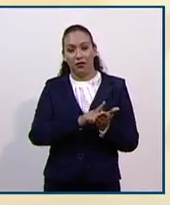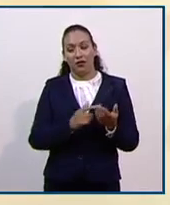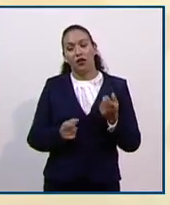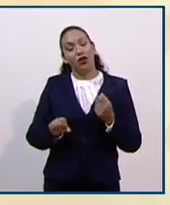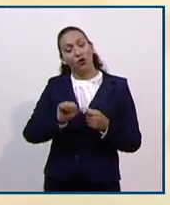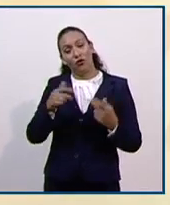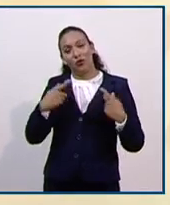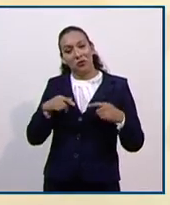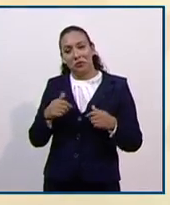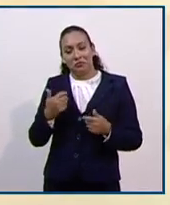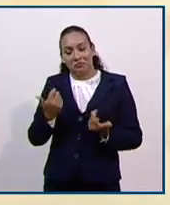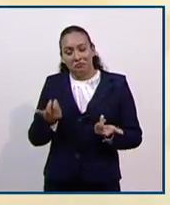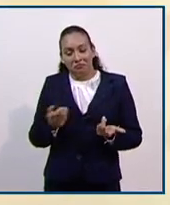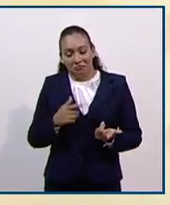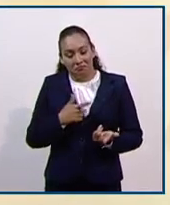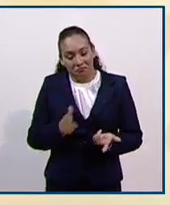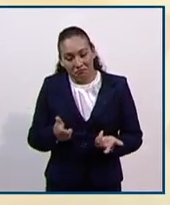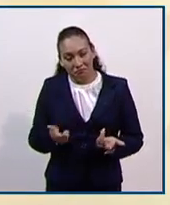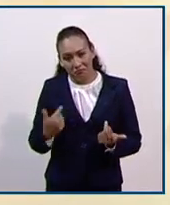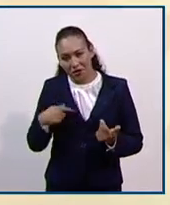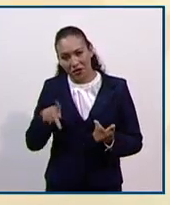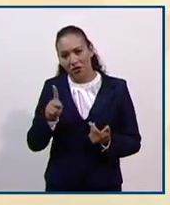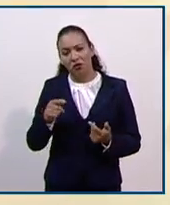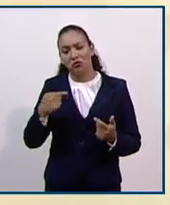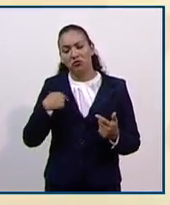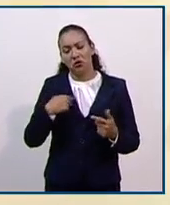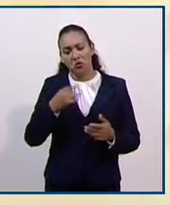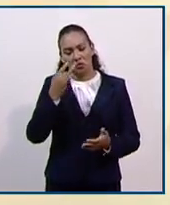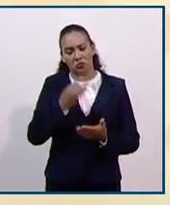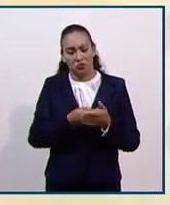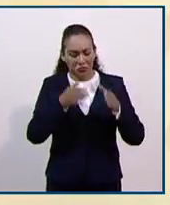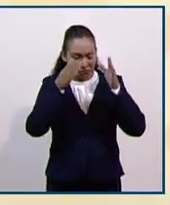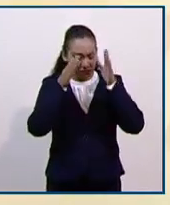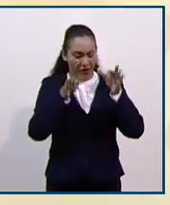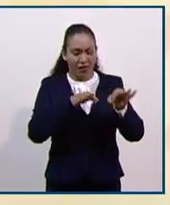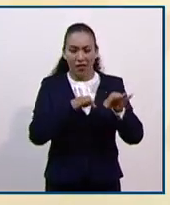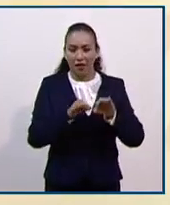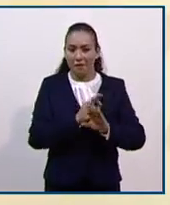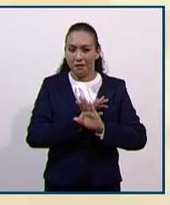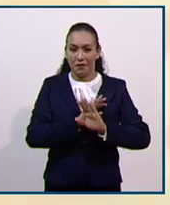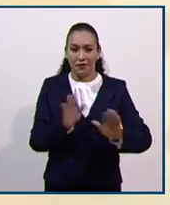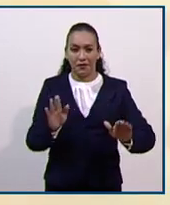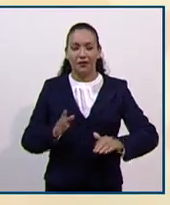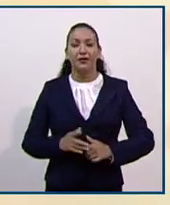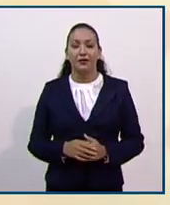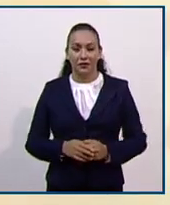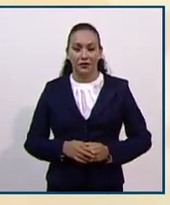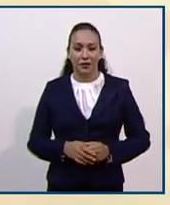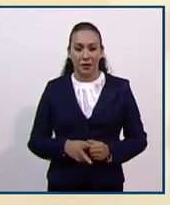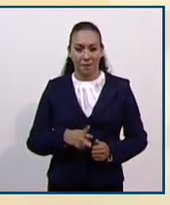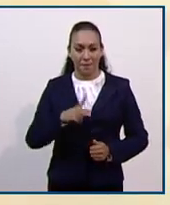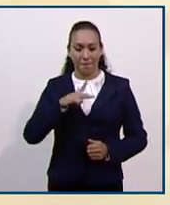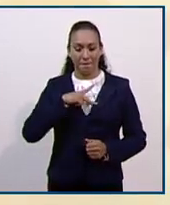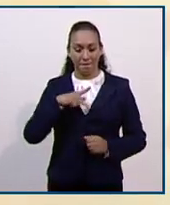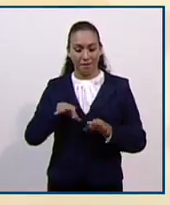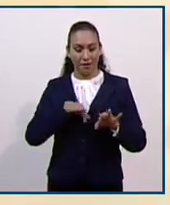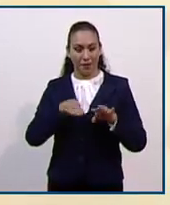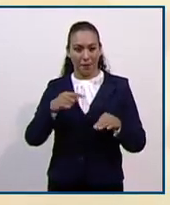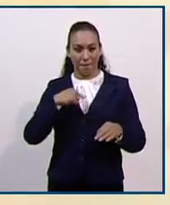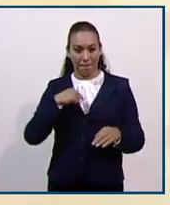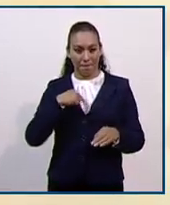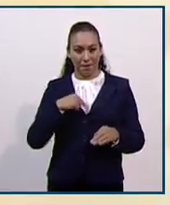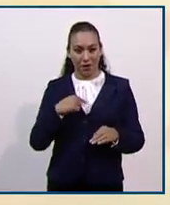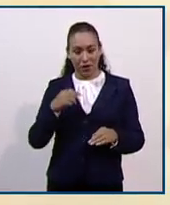con los ojos cerrados opto por lo que ellos quieren, sino yo tengo que analizar. Y mi convicción personal la dejo a un lado,